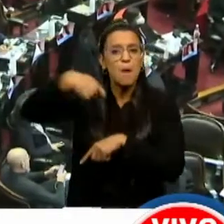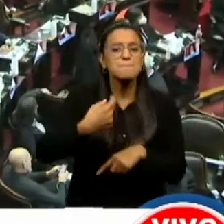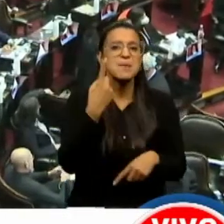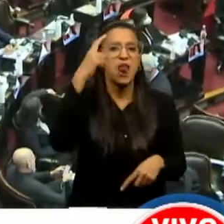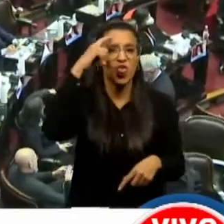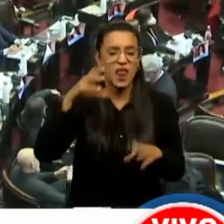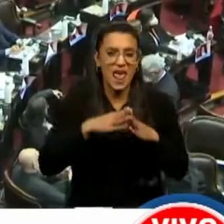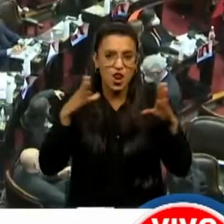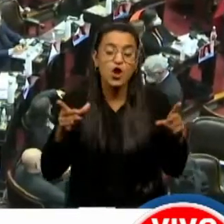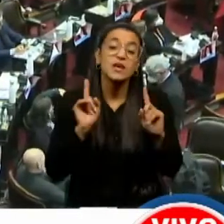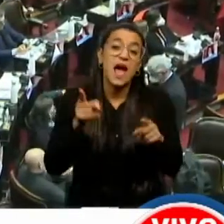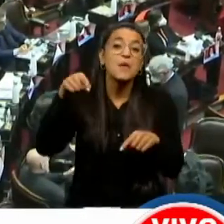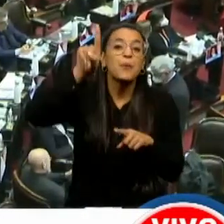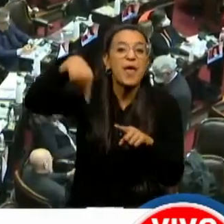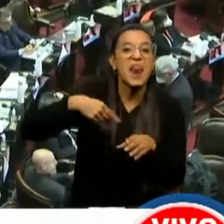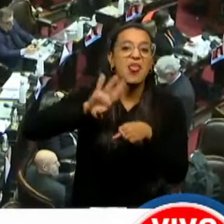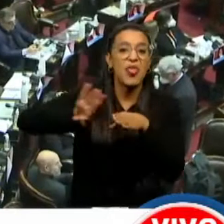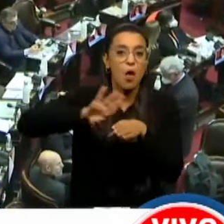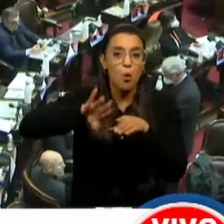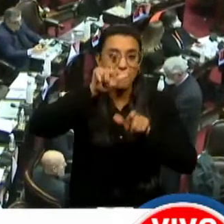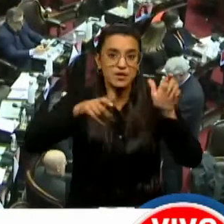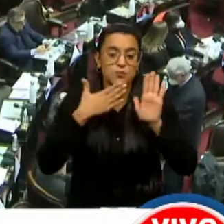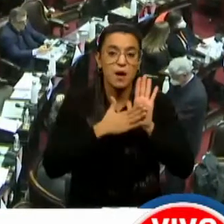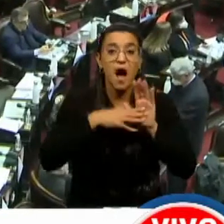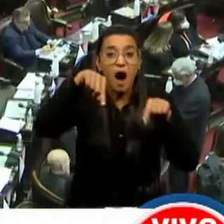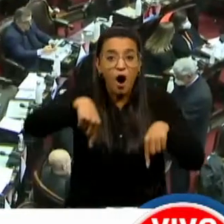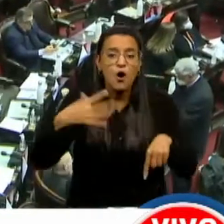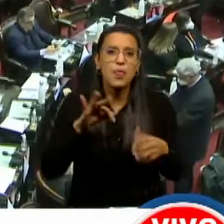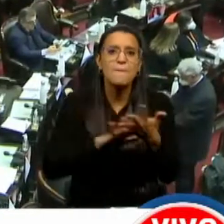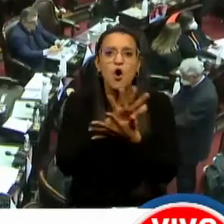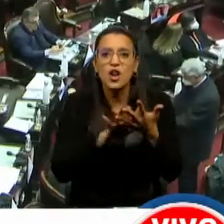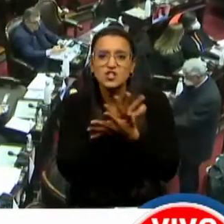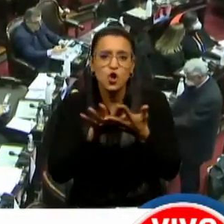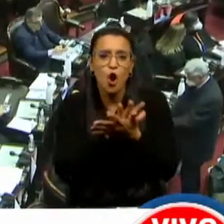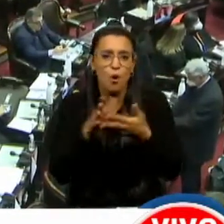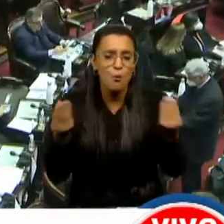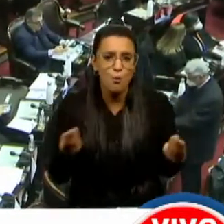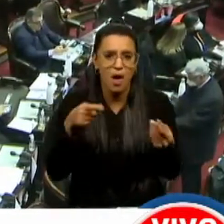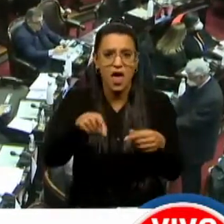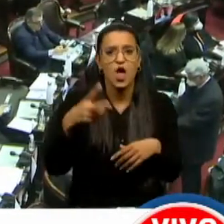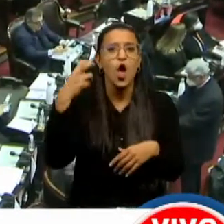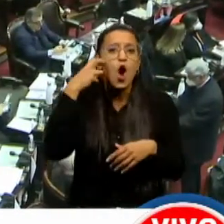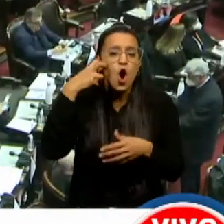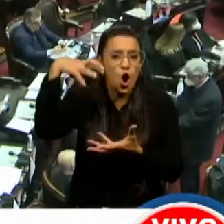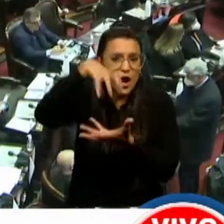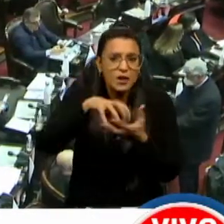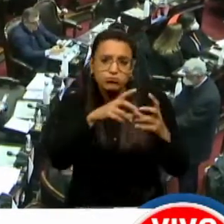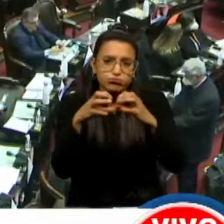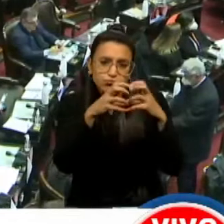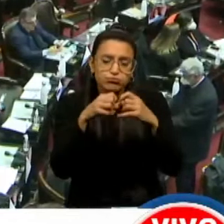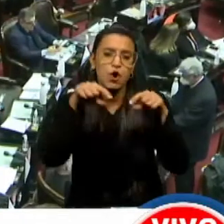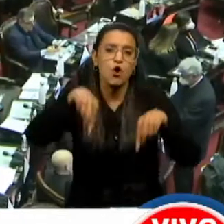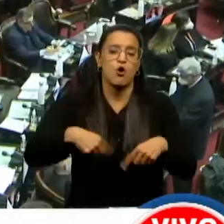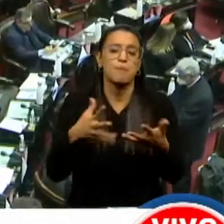enero y con eso generar la deuda en los contribuyentes que ahora tenemos que estar resolviendo en el Congreso con